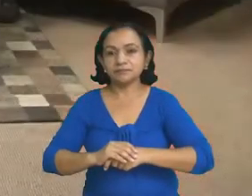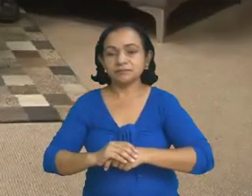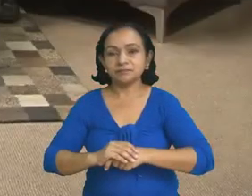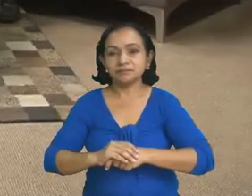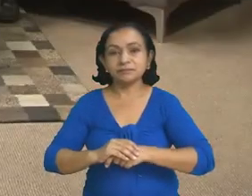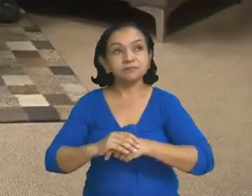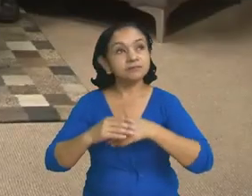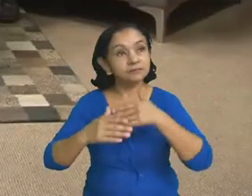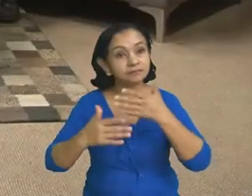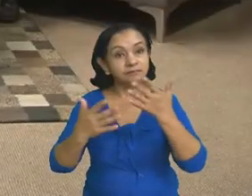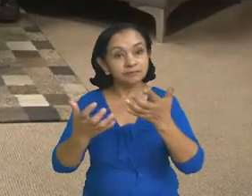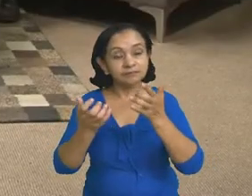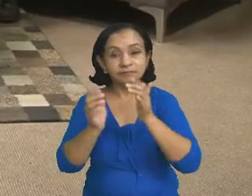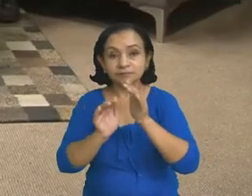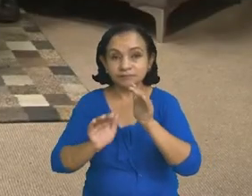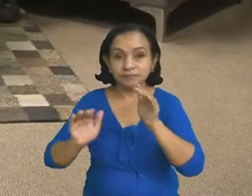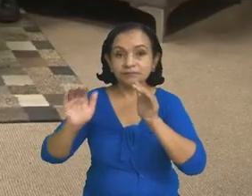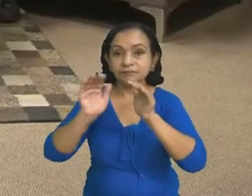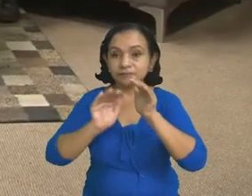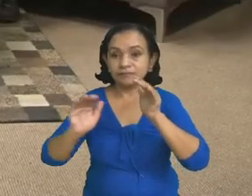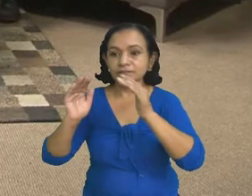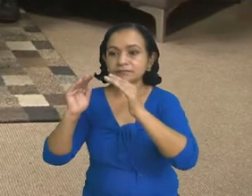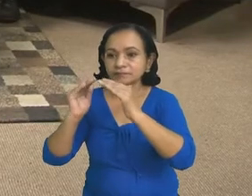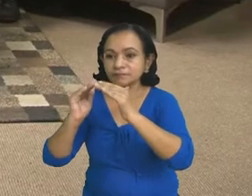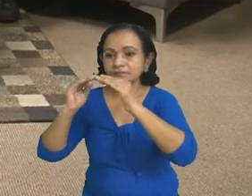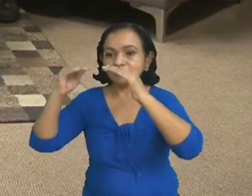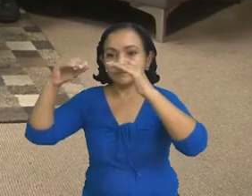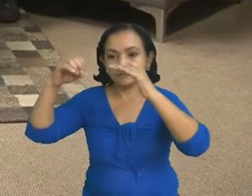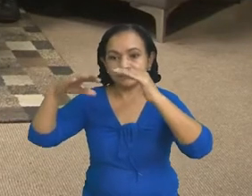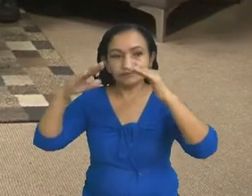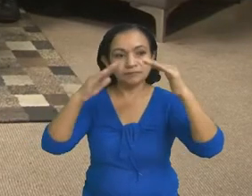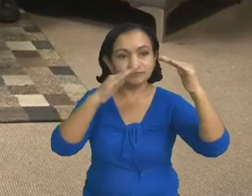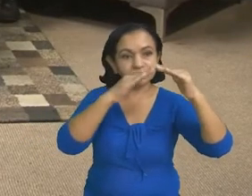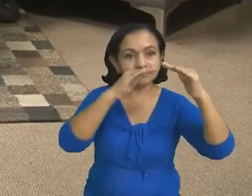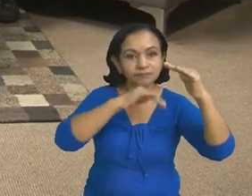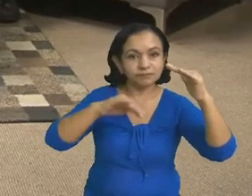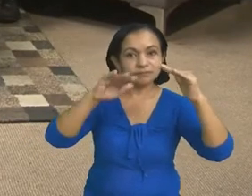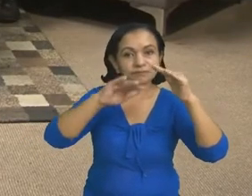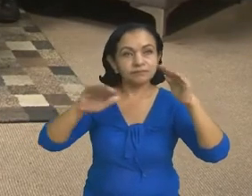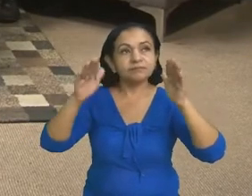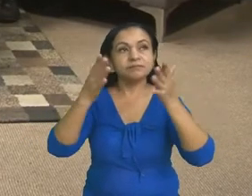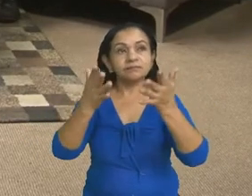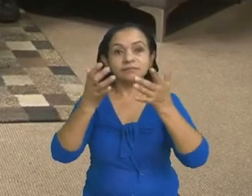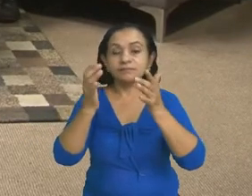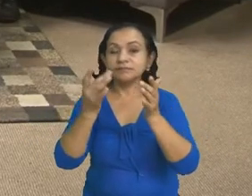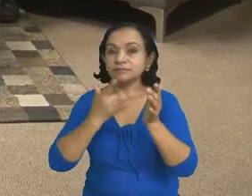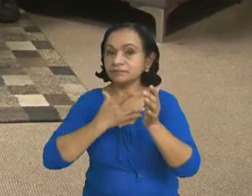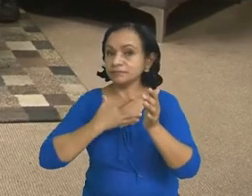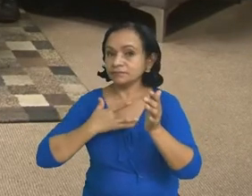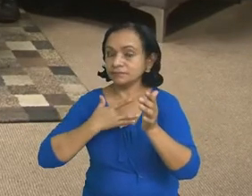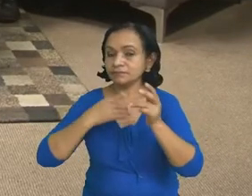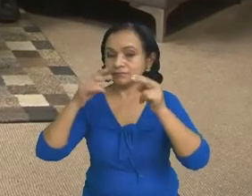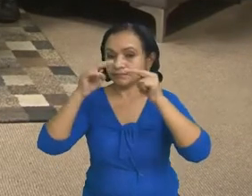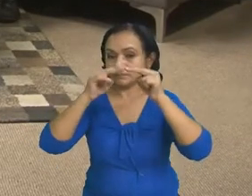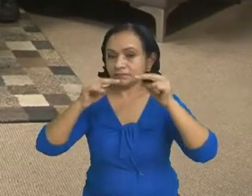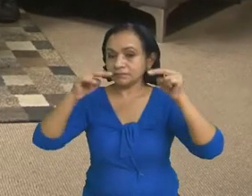A medida que la demanda va aumentando, sí. Va teniendo mayores requerimientos